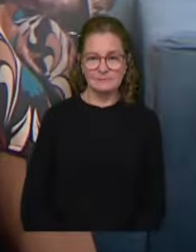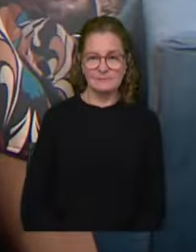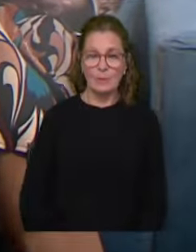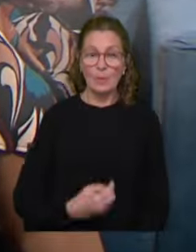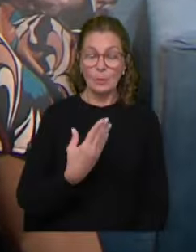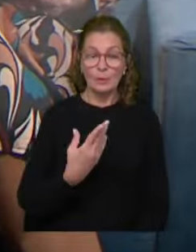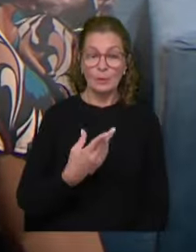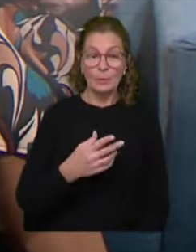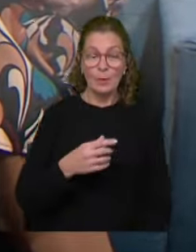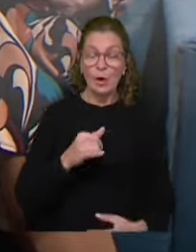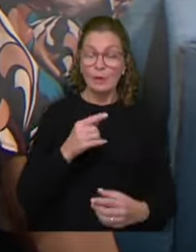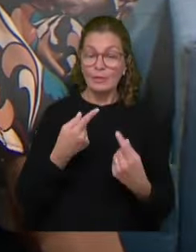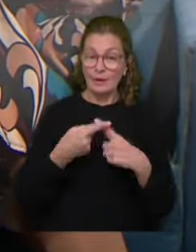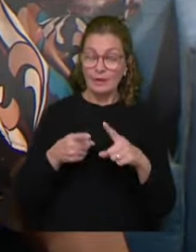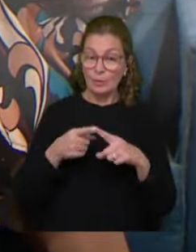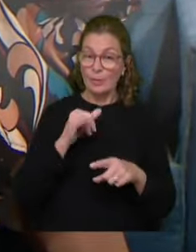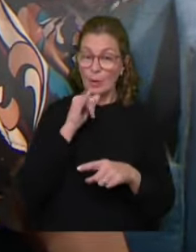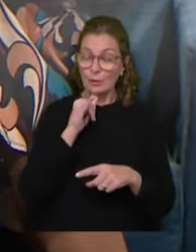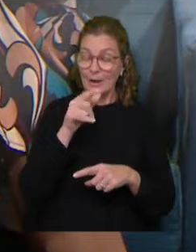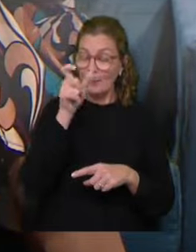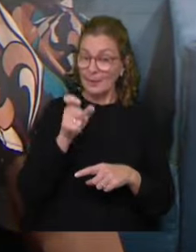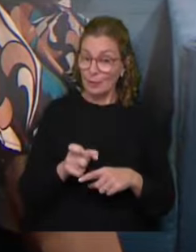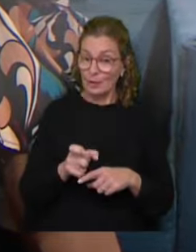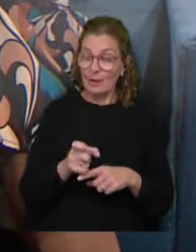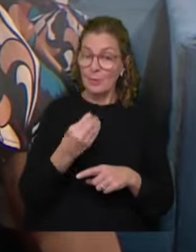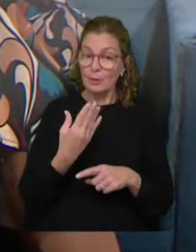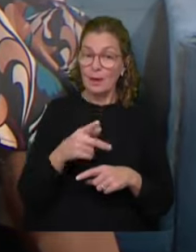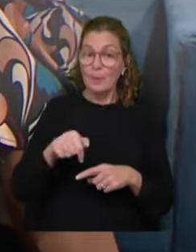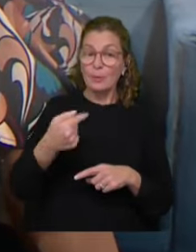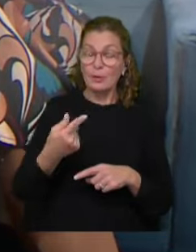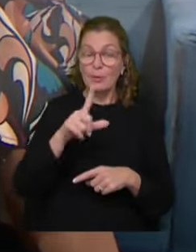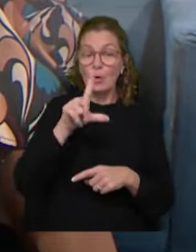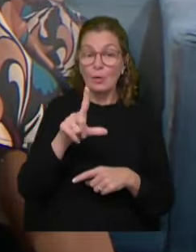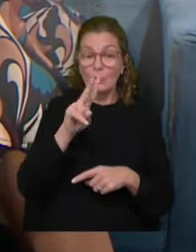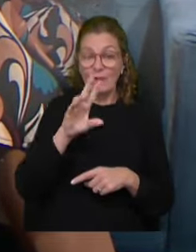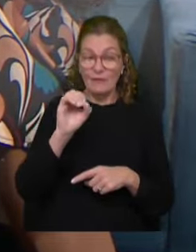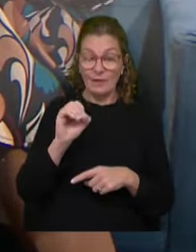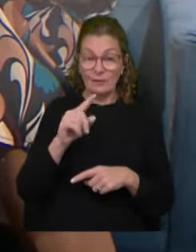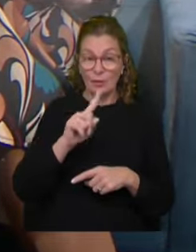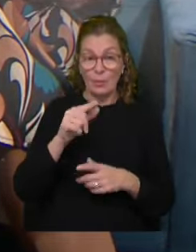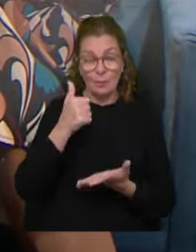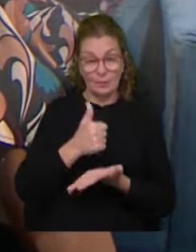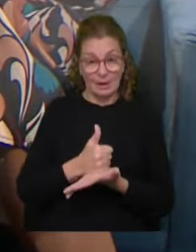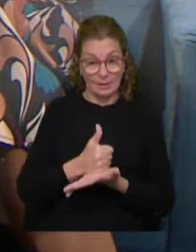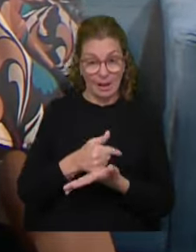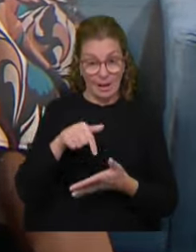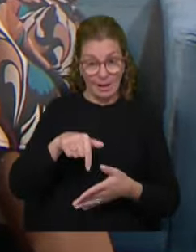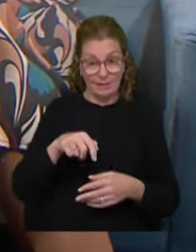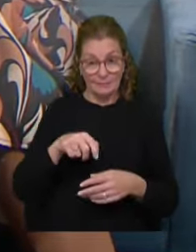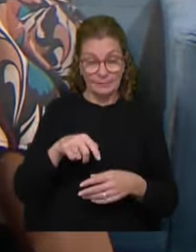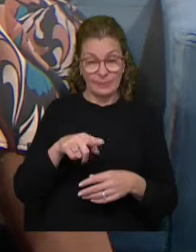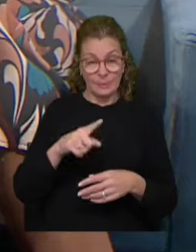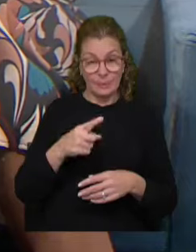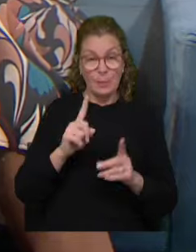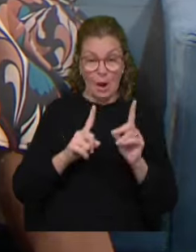Bueno, no, tenemos cosas para contarles a la gente porque el próximo lunes 20 no vamos a estar en vivo. No, pero por